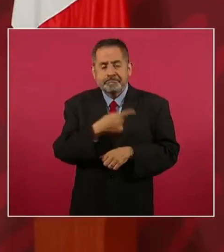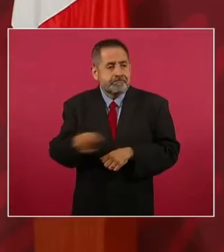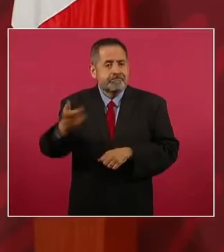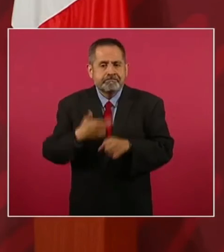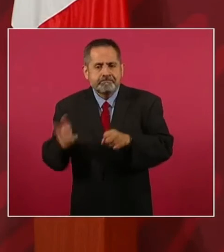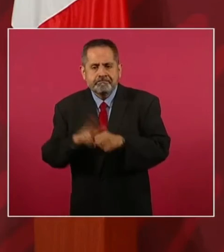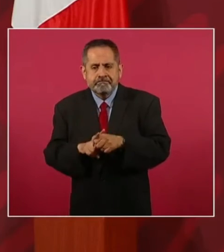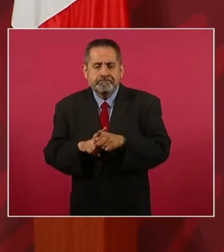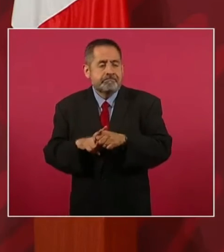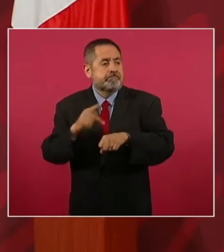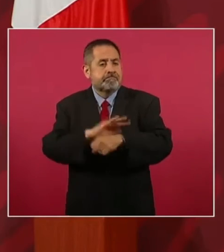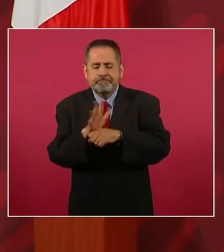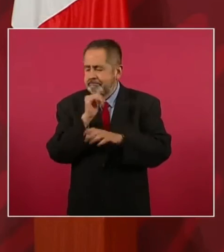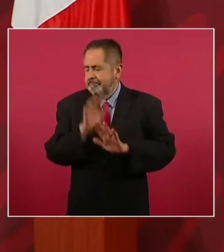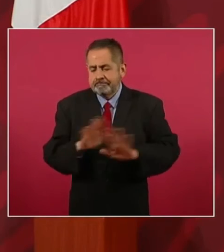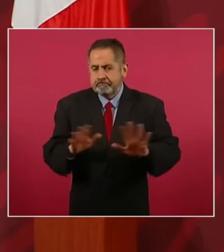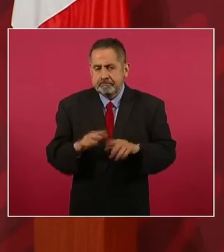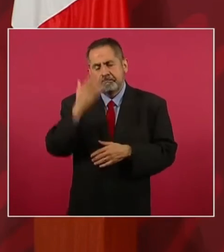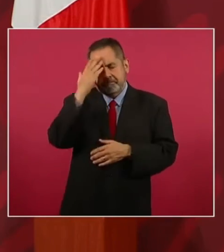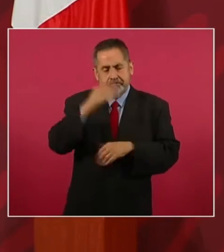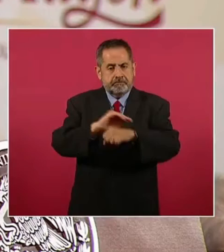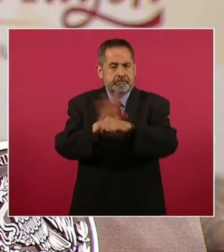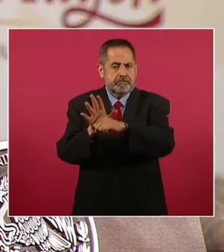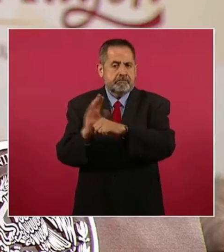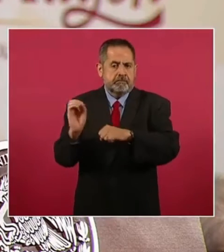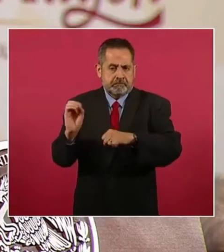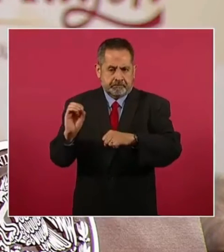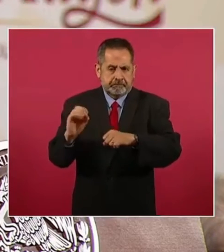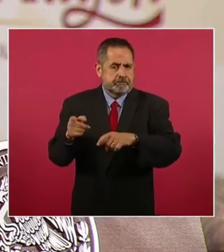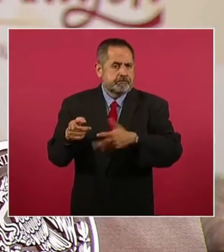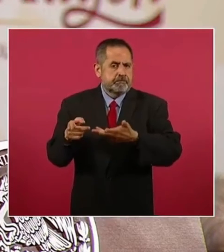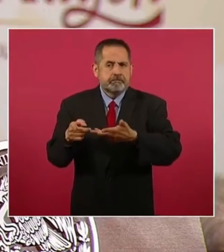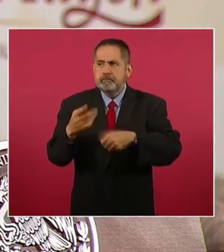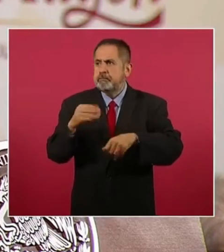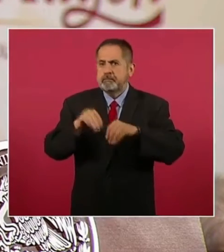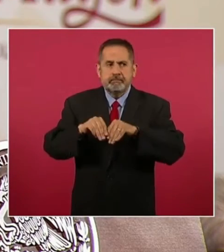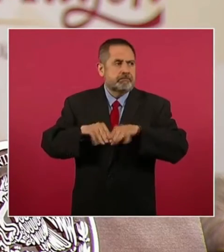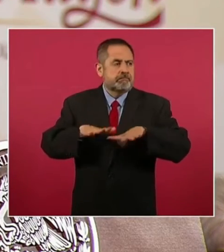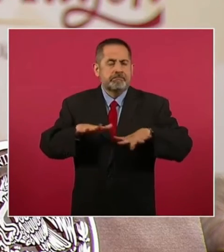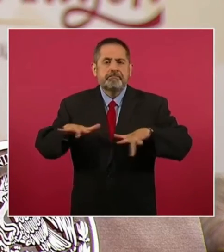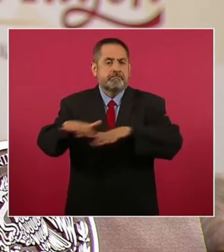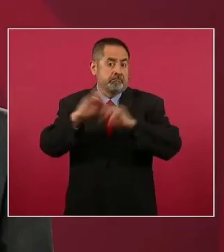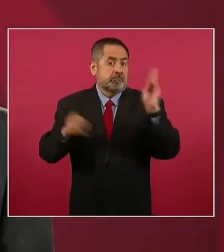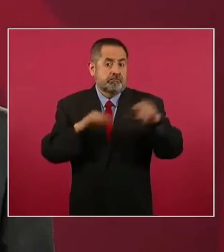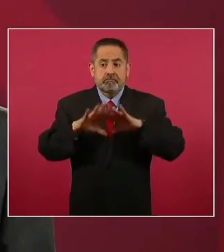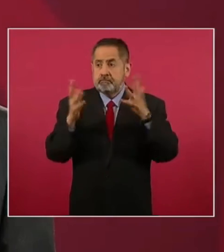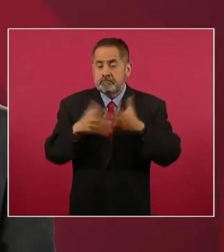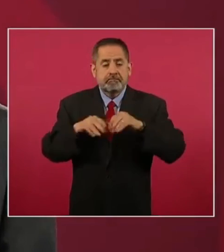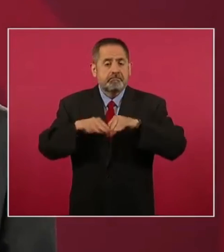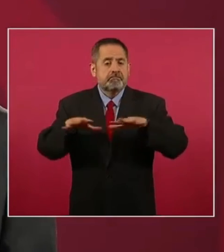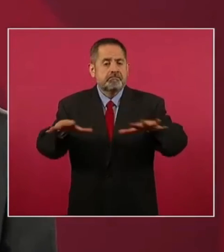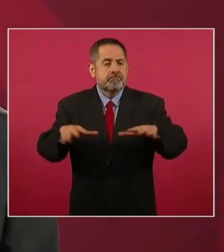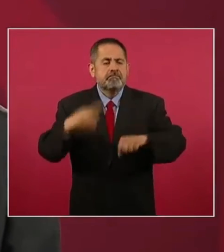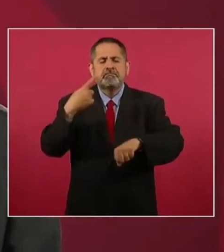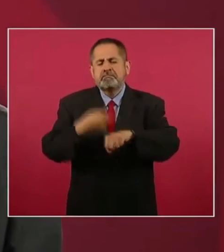hospital con COVID. Aunque la variante Omicron que circula hoy de manera principal en el mundo es